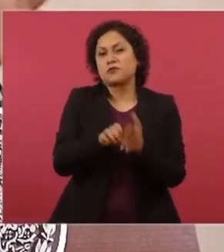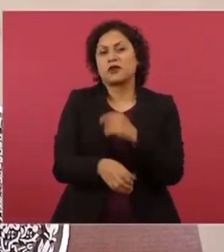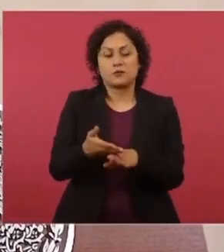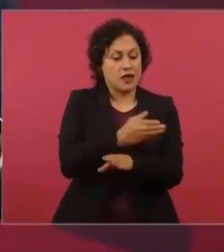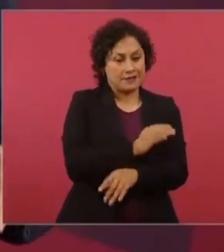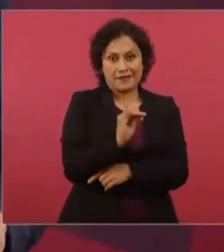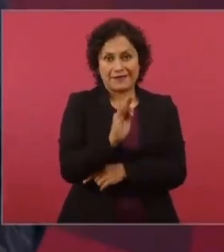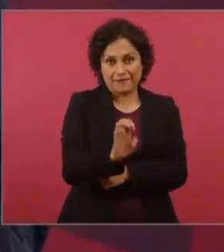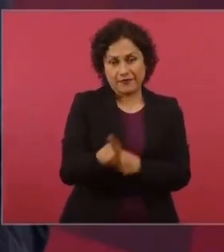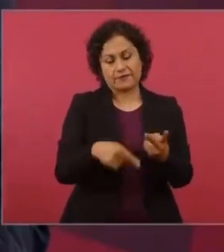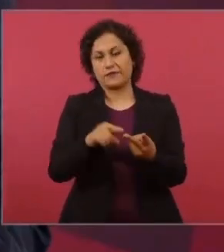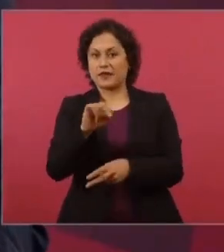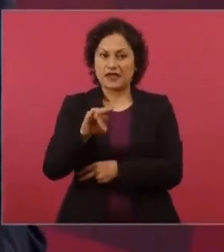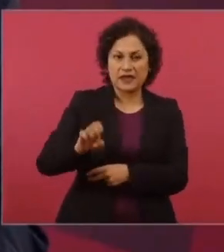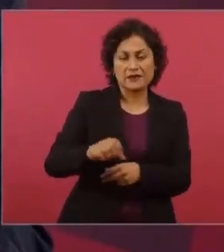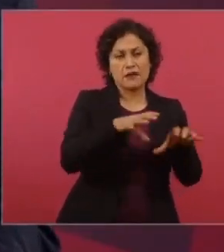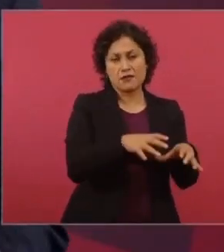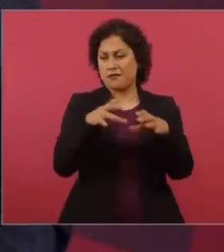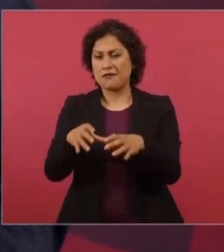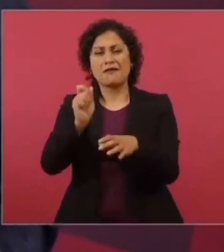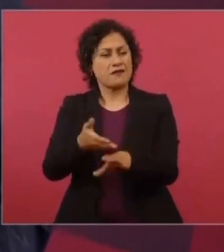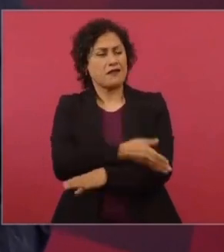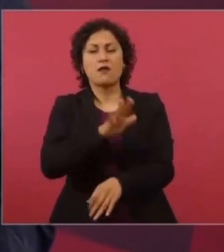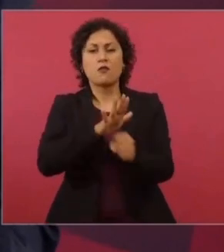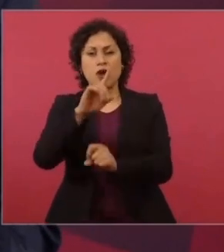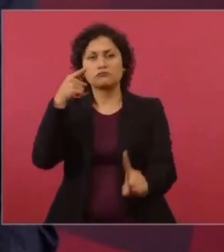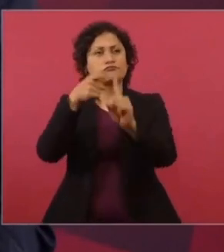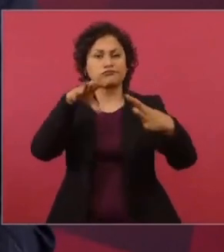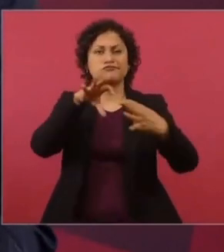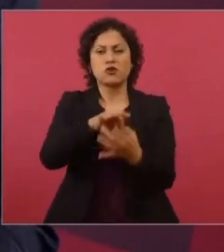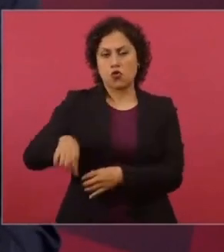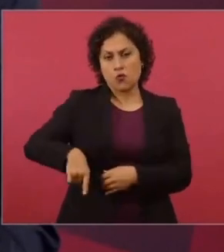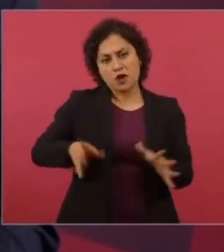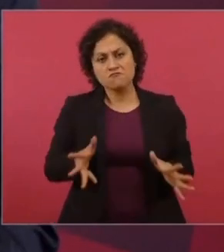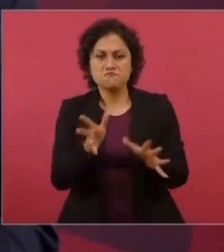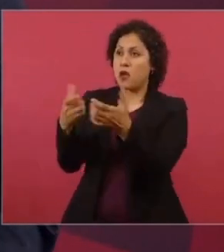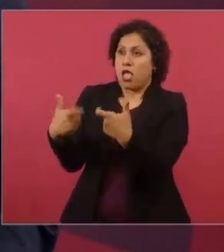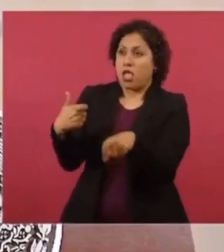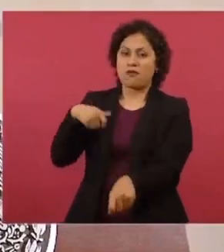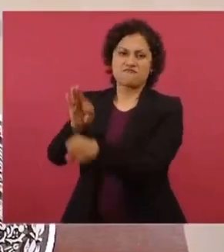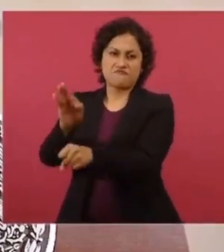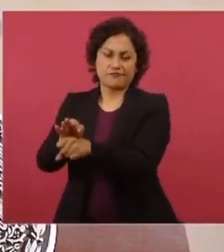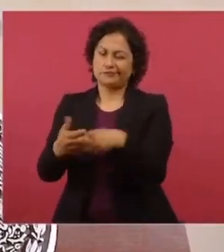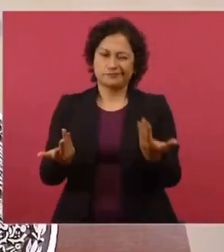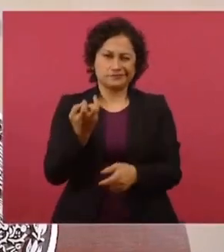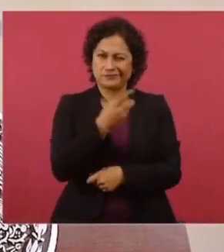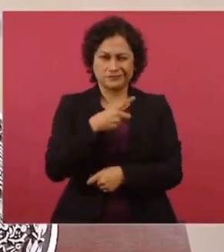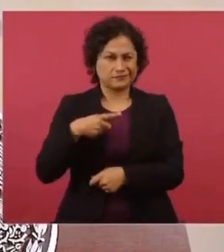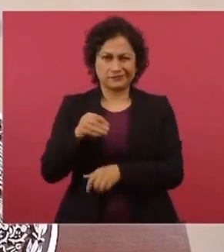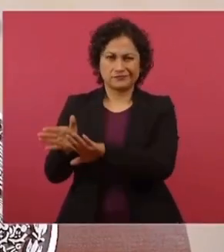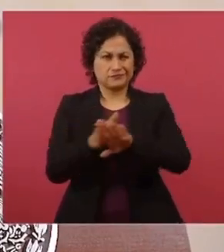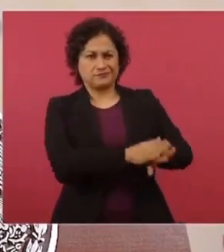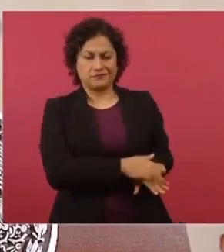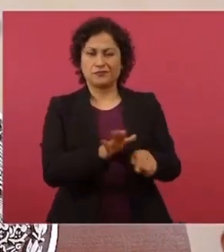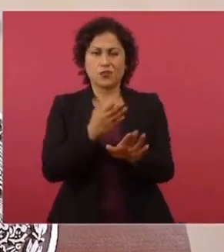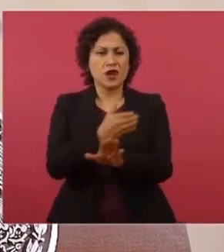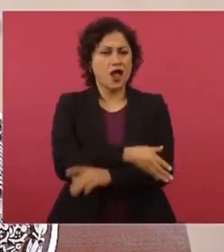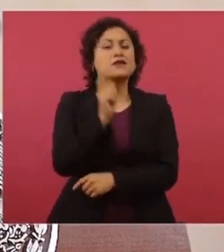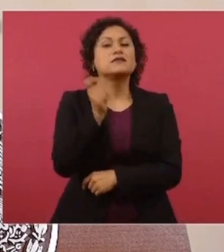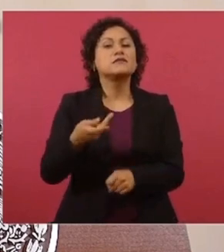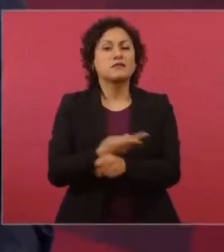IFE estaban al servicio o del gobierno o de los potentados y llevaban a